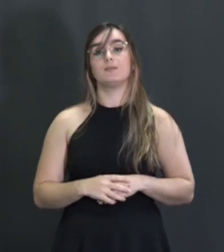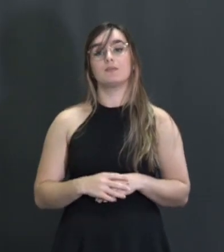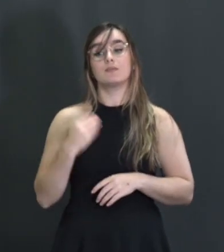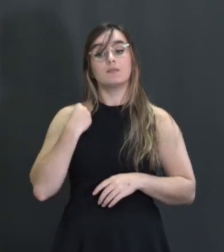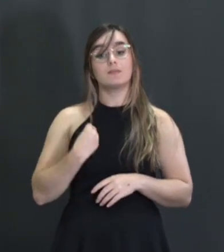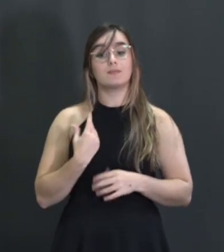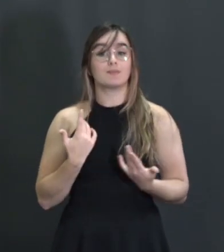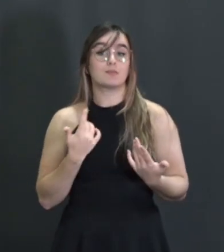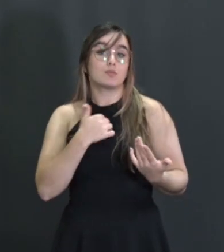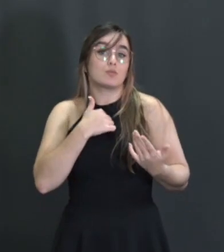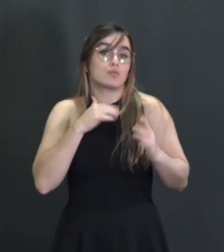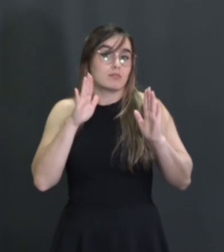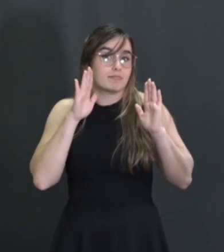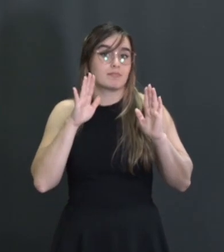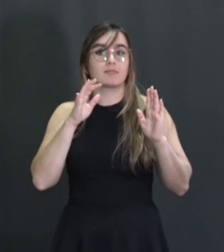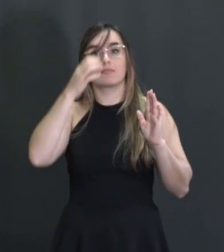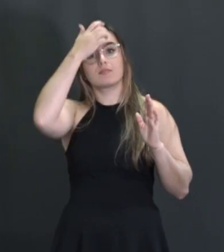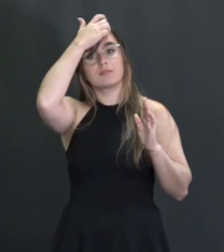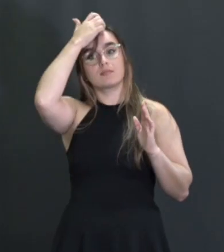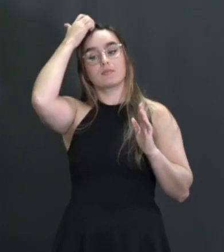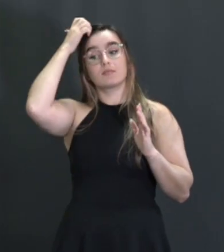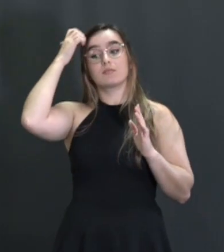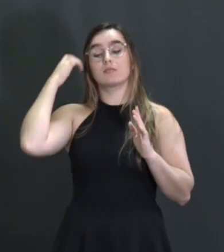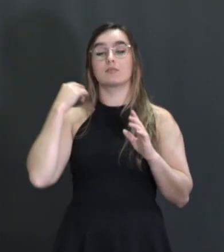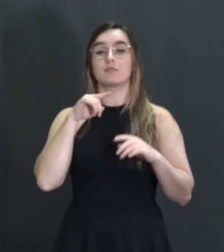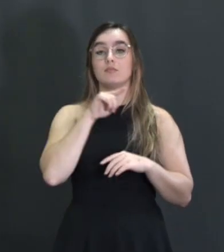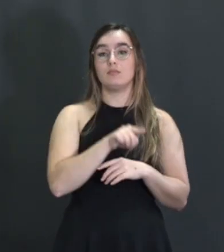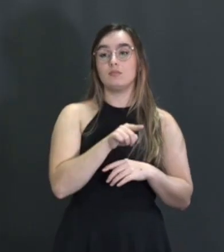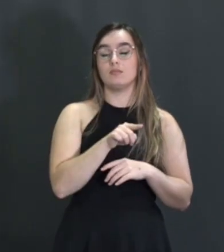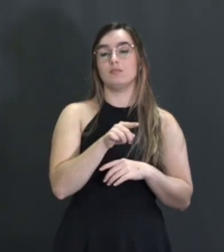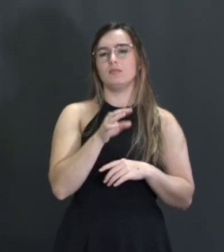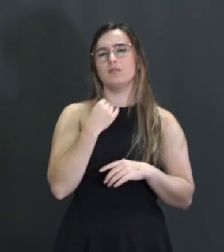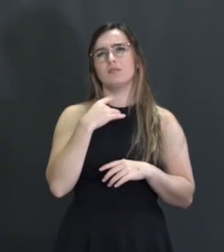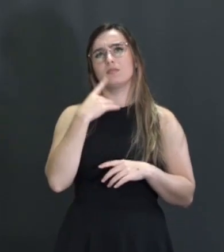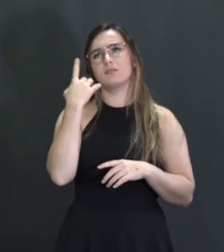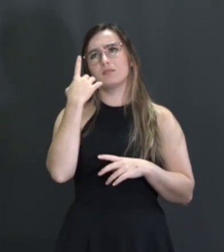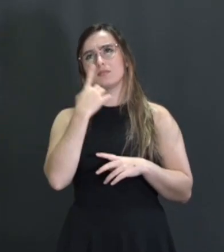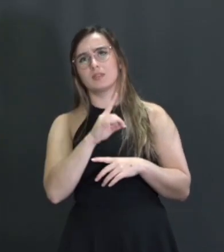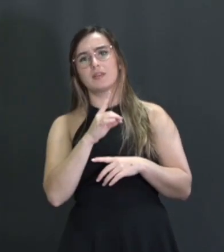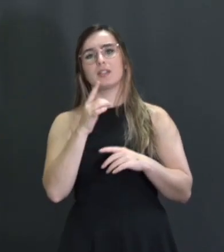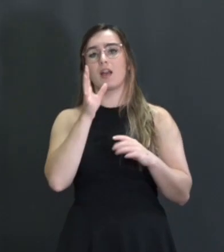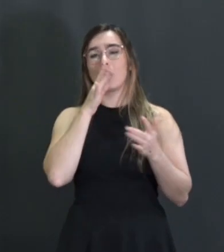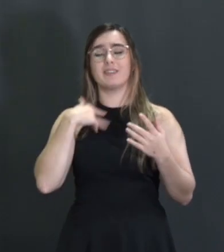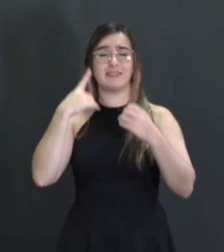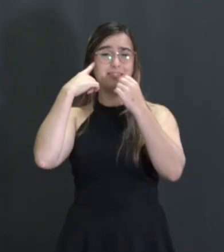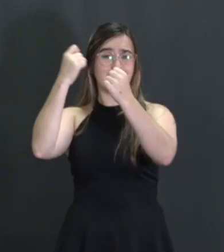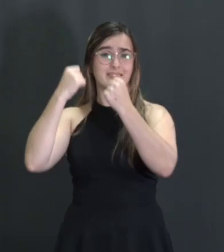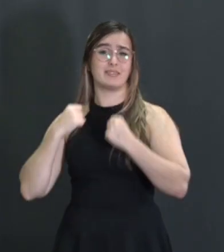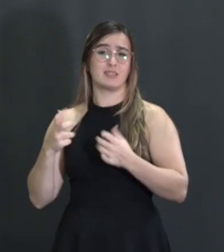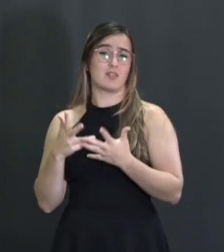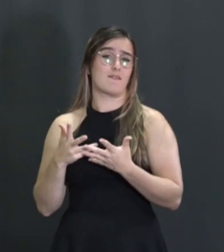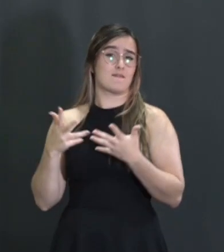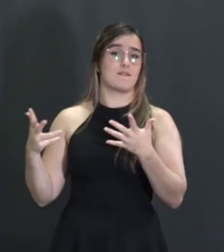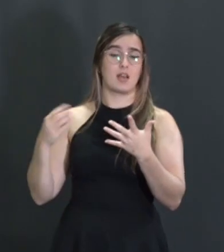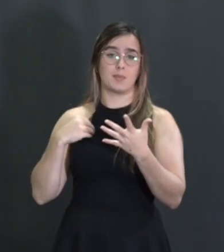que en detrimento de la generación de grandes instituciones, porque estamos hablando